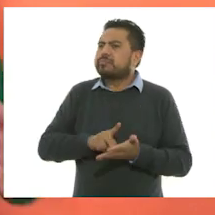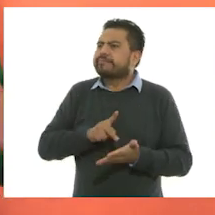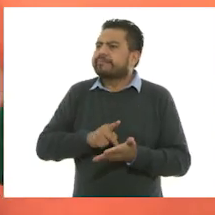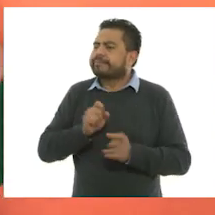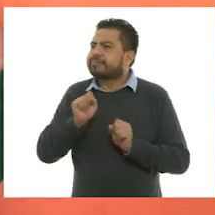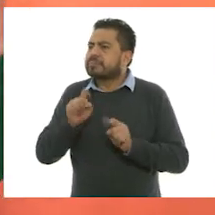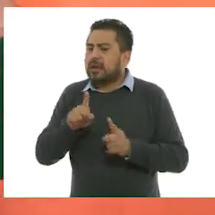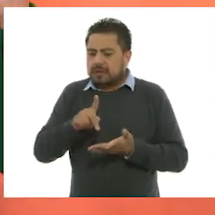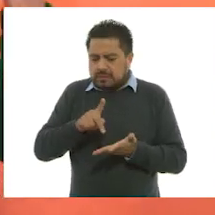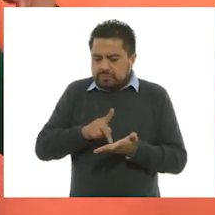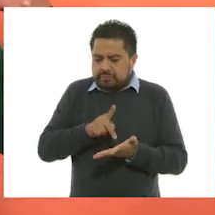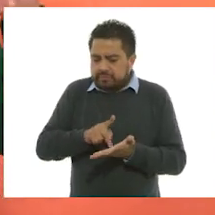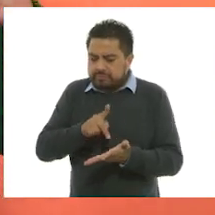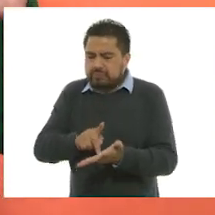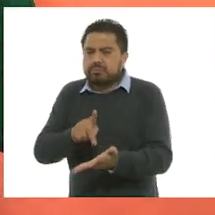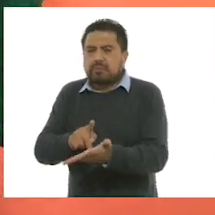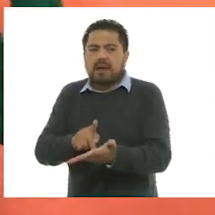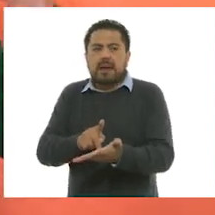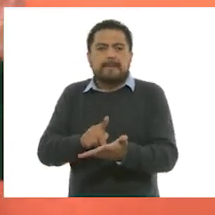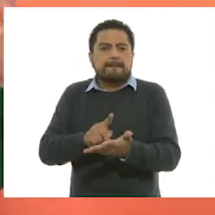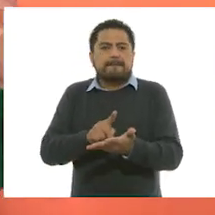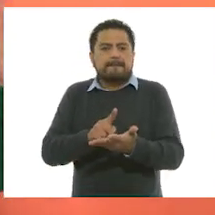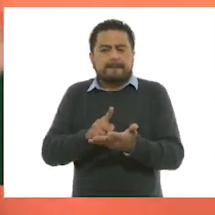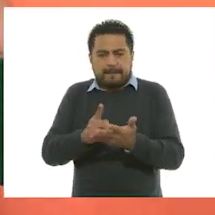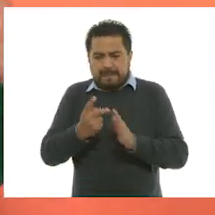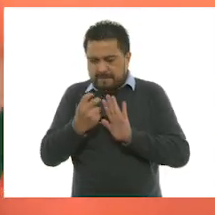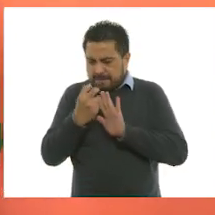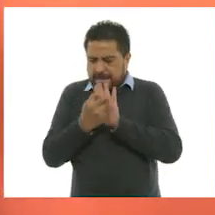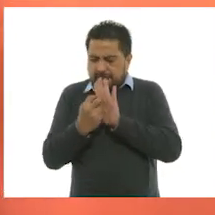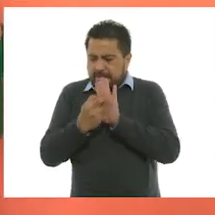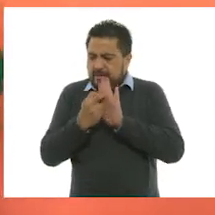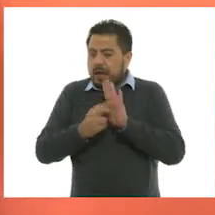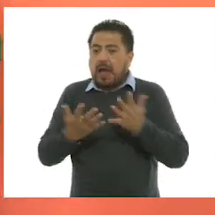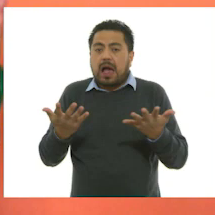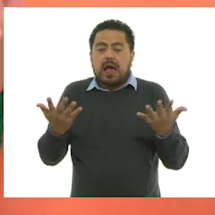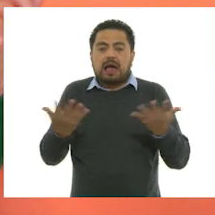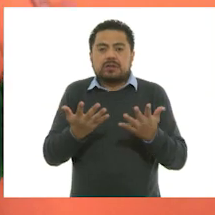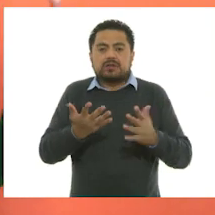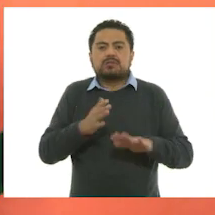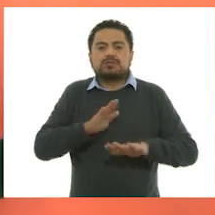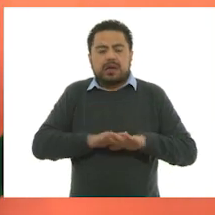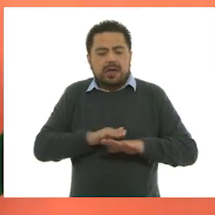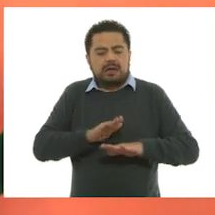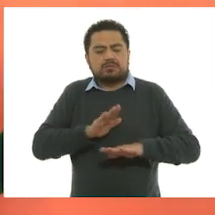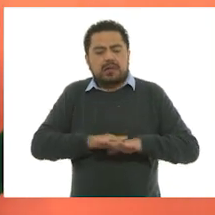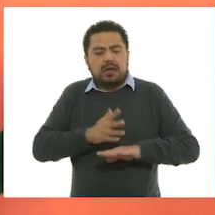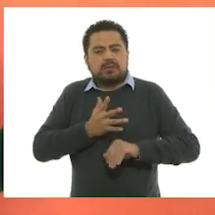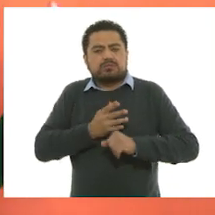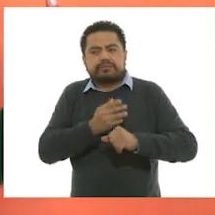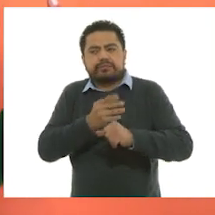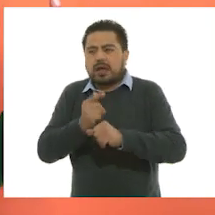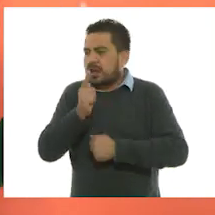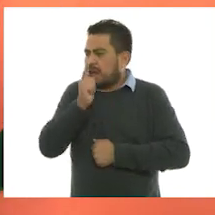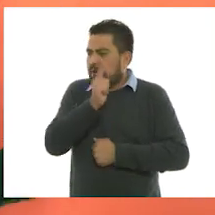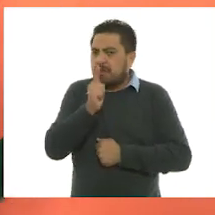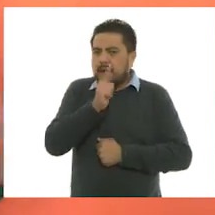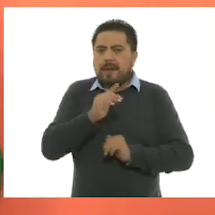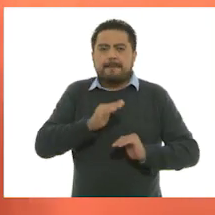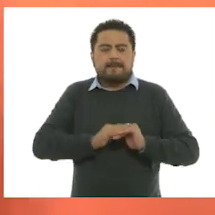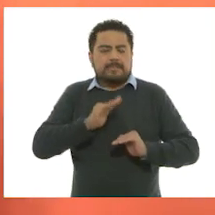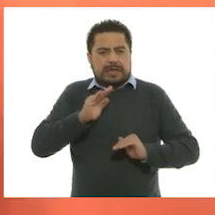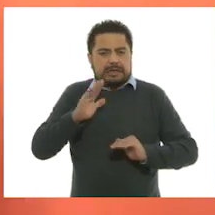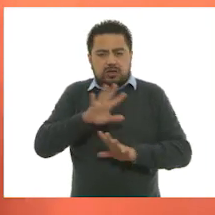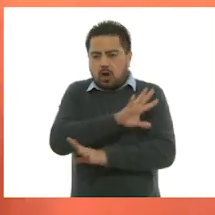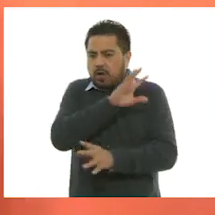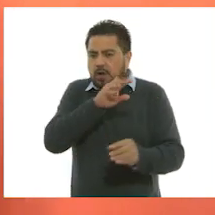la repetición y la autocorrección lo hace ir consolidando un lenguaje mucho más